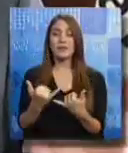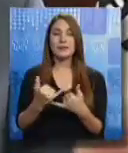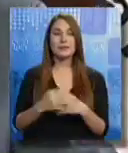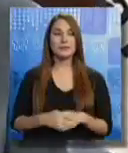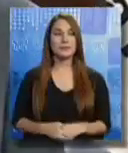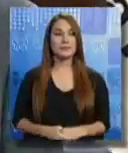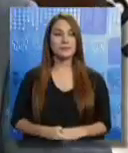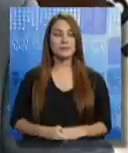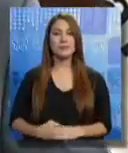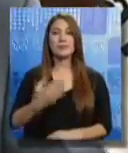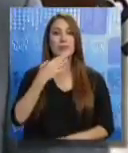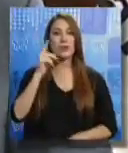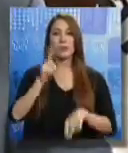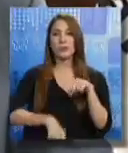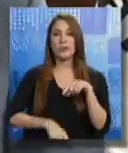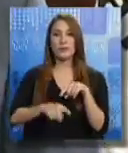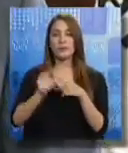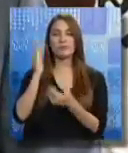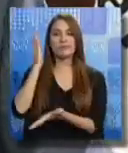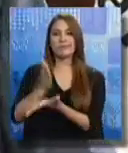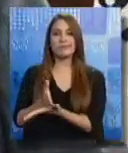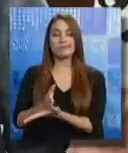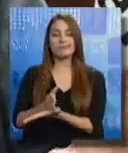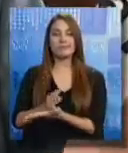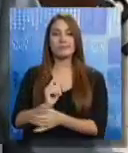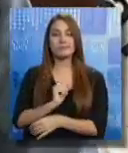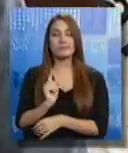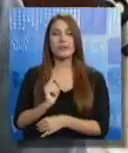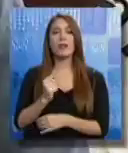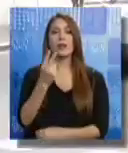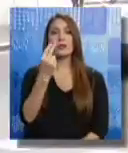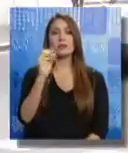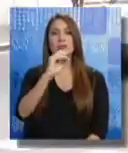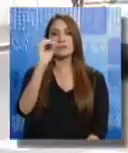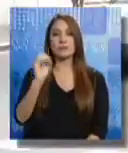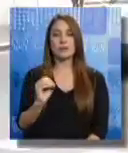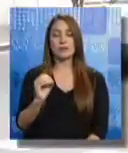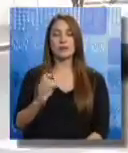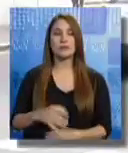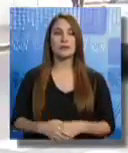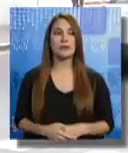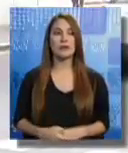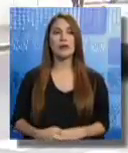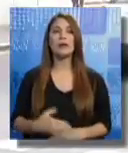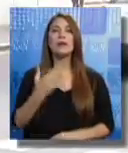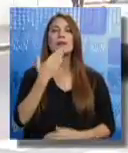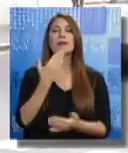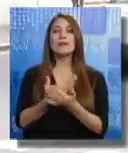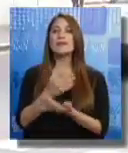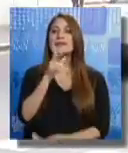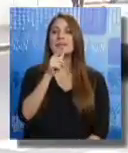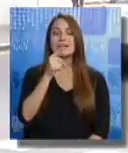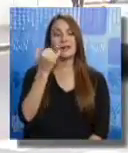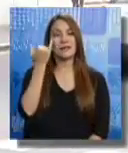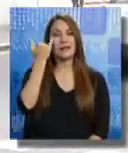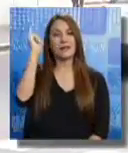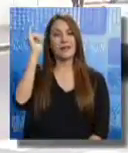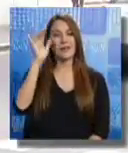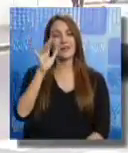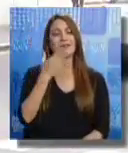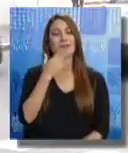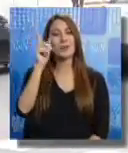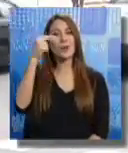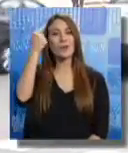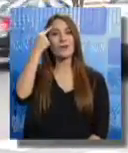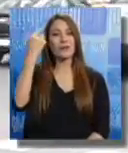que no se pueden eliminar técnicamente, eso hay que dejar con claridad, es del 12%. Este hito es posible gracias a que el gobierno ecuatoriano creó